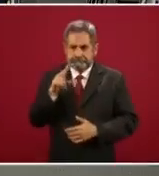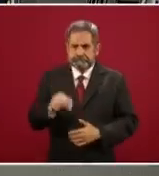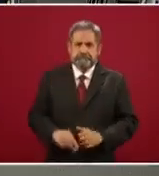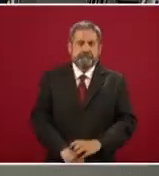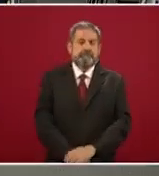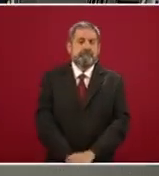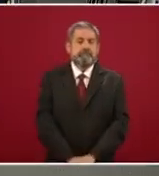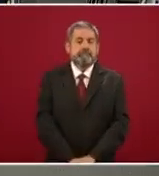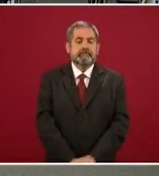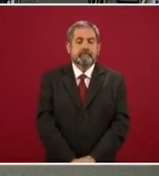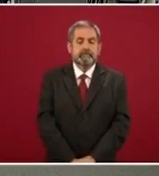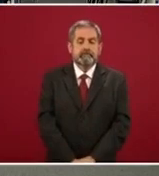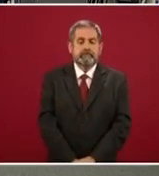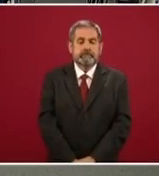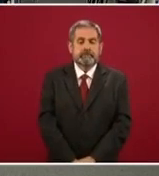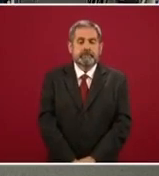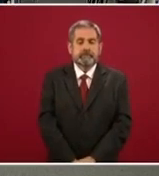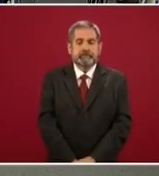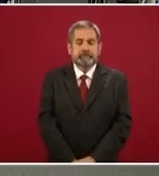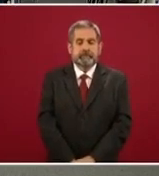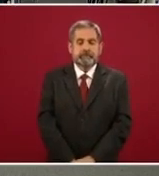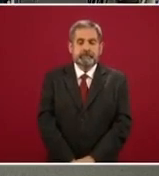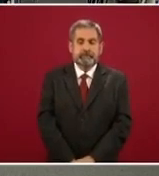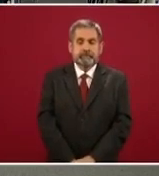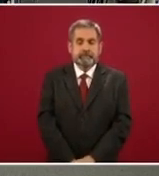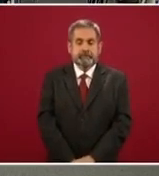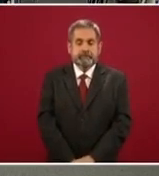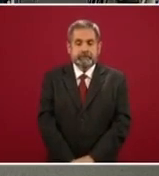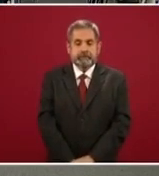A ver, tú, era Nuria.